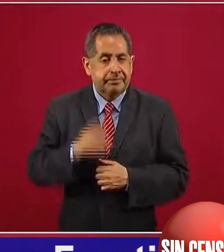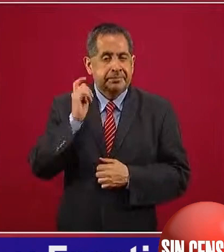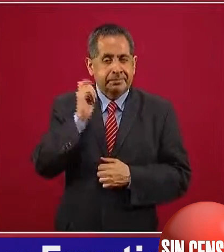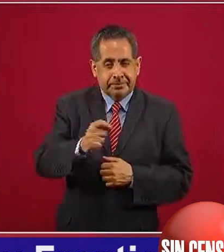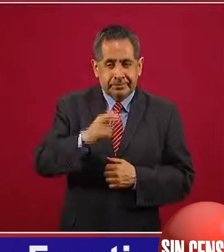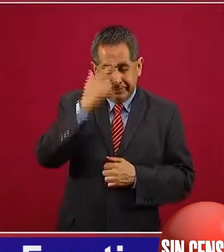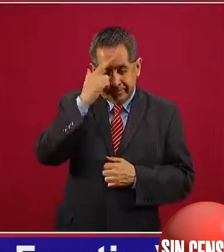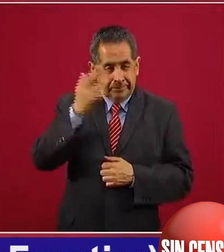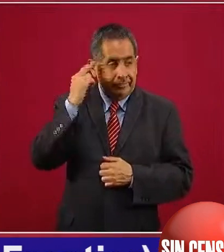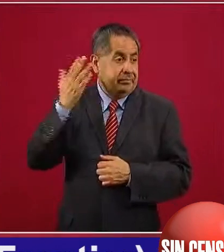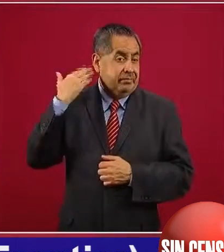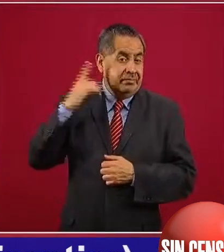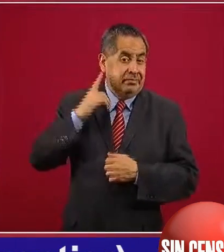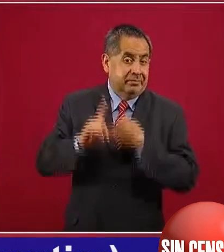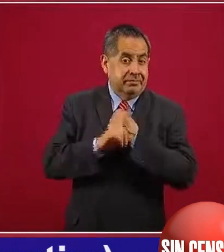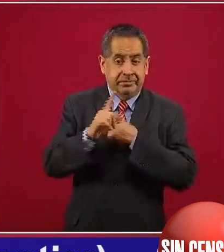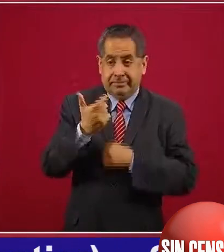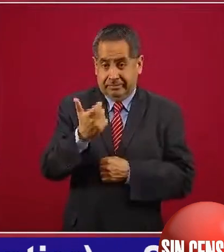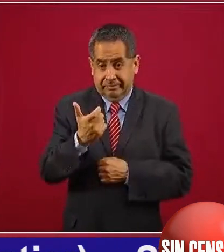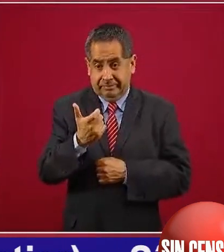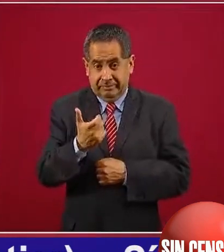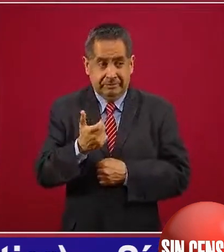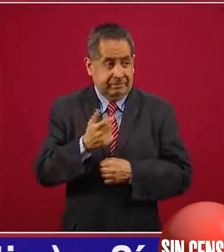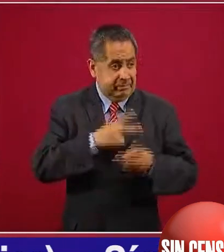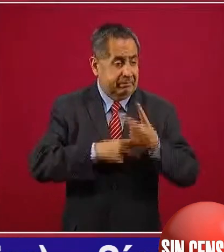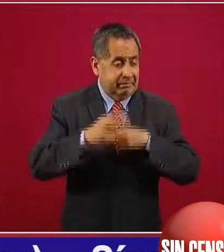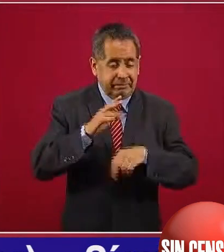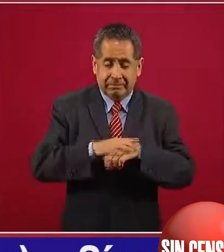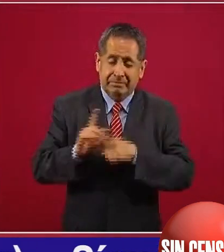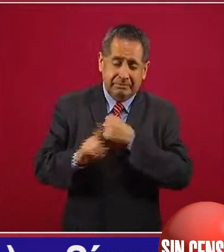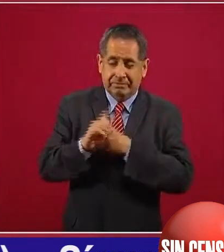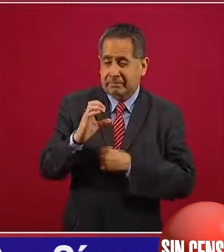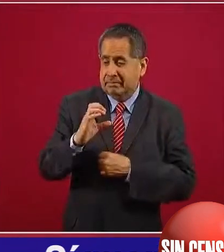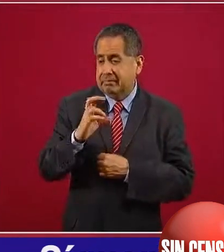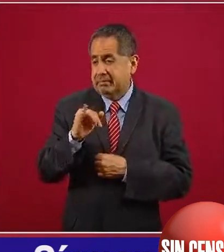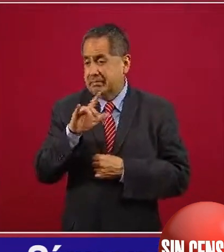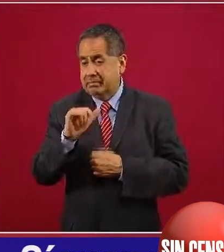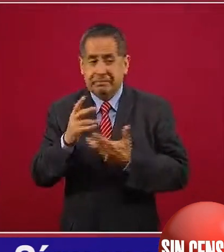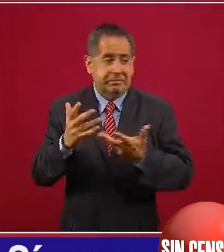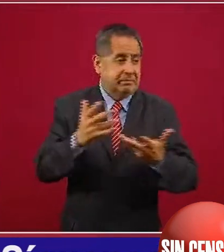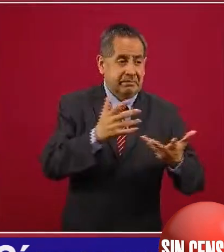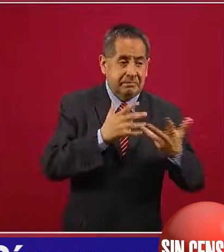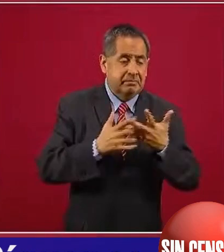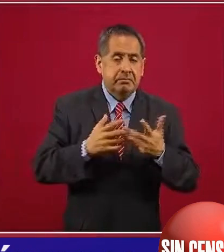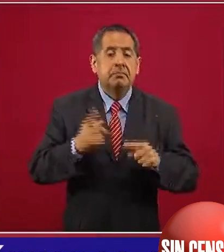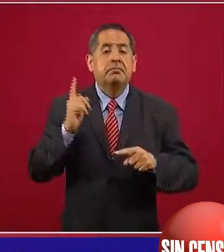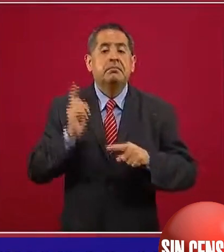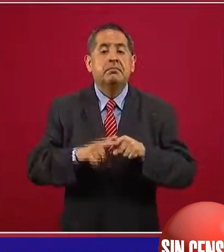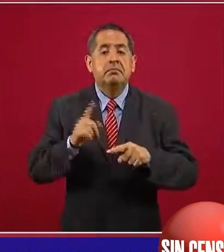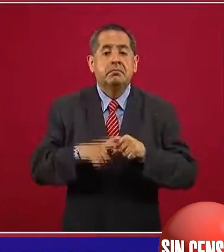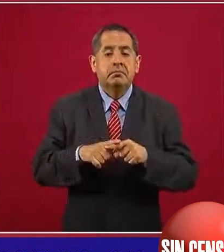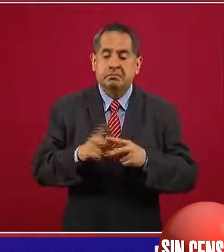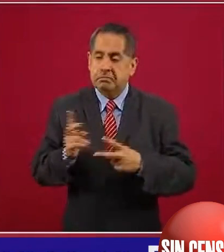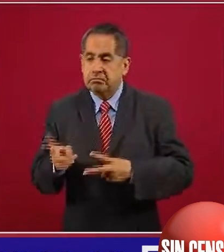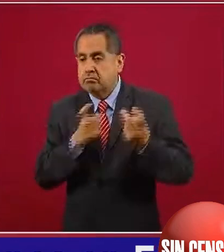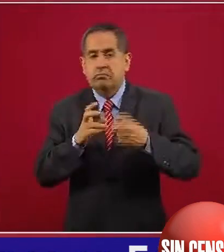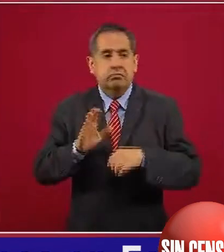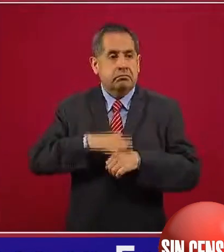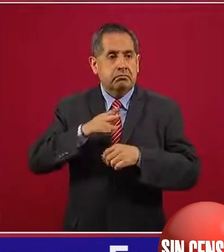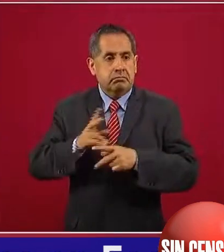de la crisis económica, o cada vez que había una recaída económica, robaban